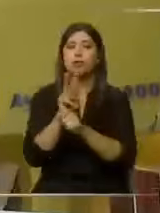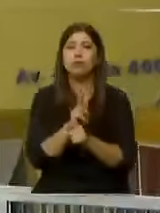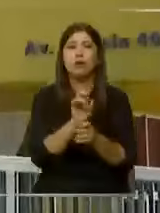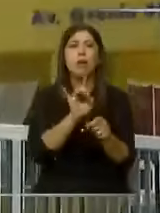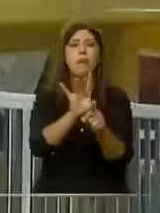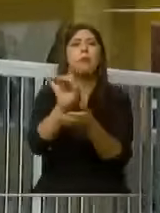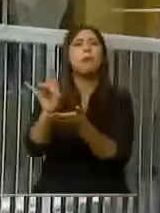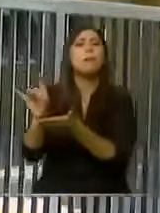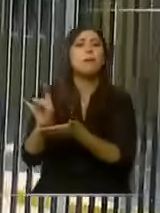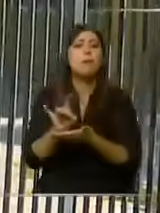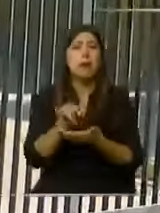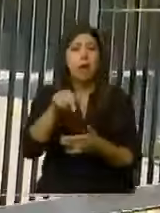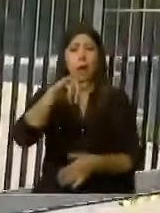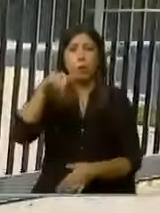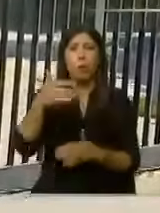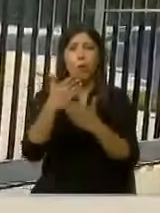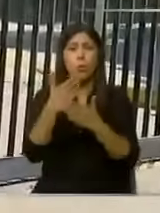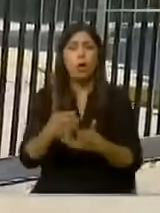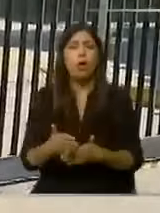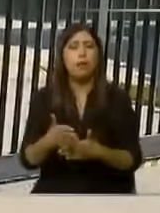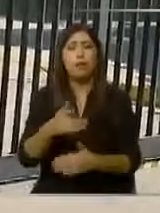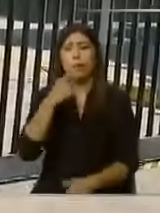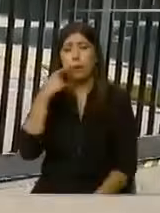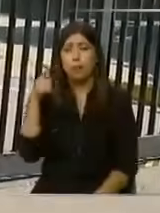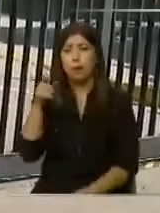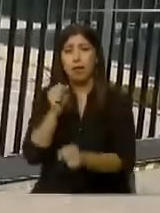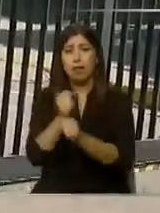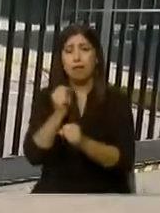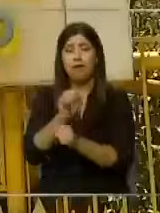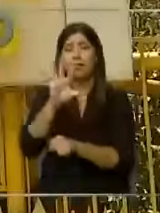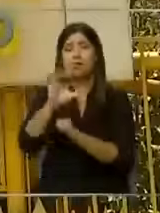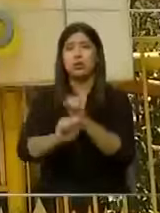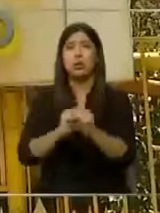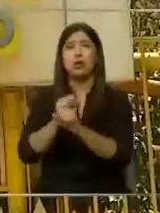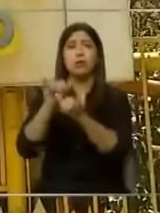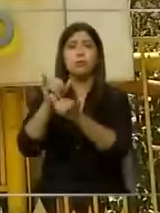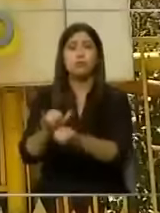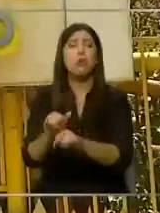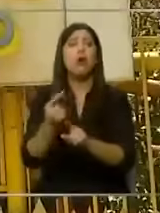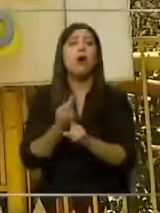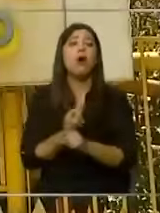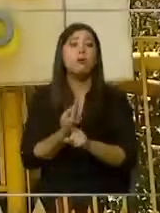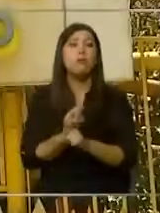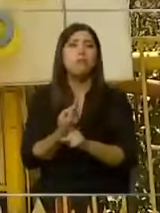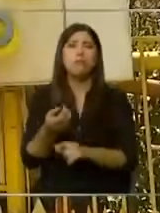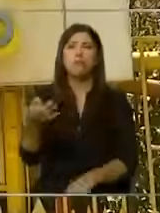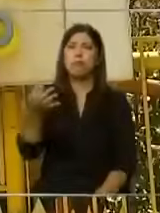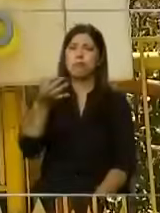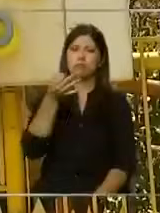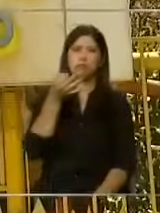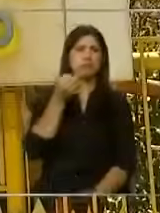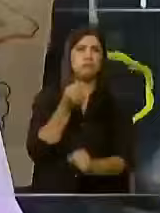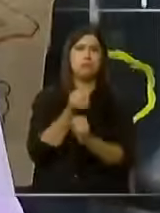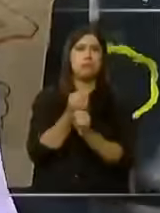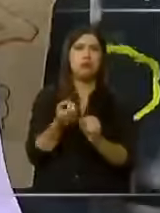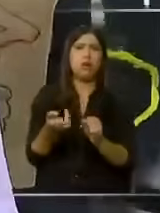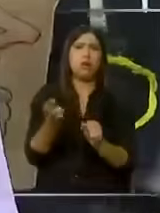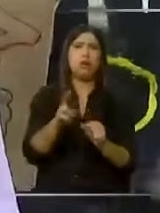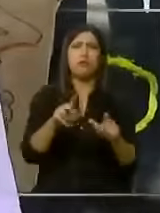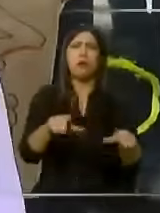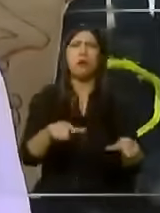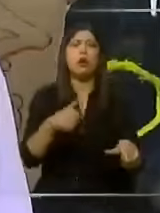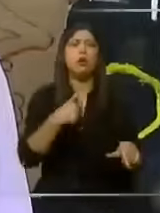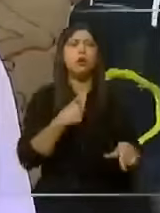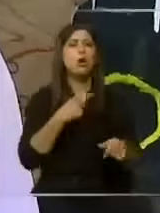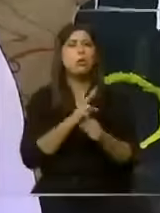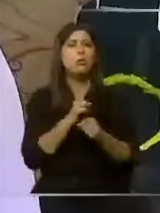de golpe este jueves. Eduardo trabajó 5 años ahí y solo con una conversación supo que ya no podría ir más al aula. Por ejemplo, soy profesor